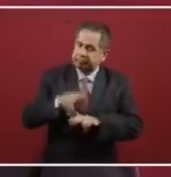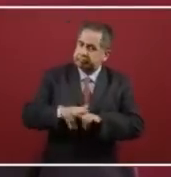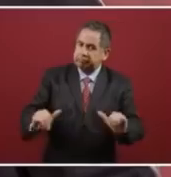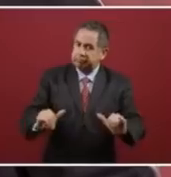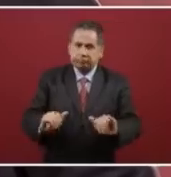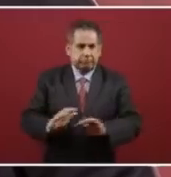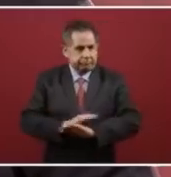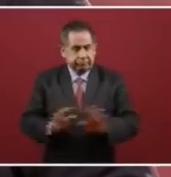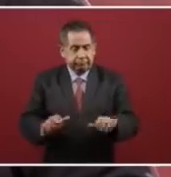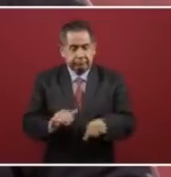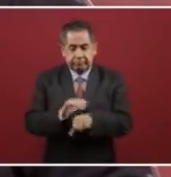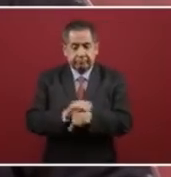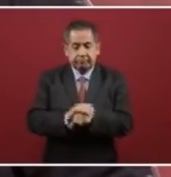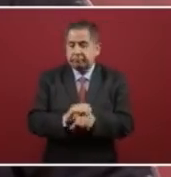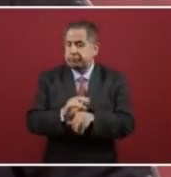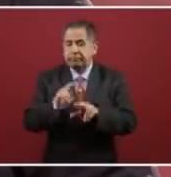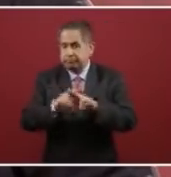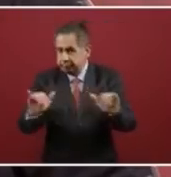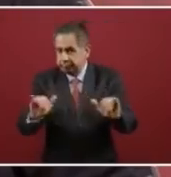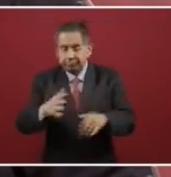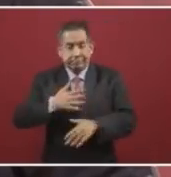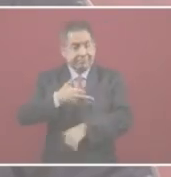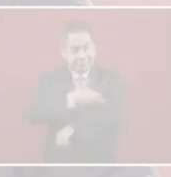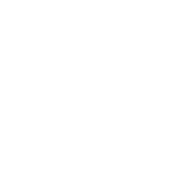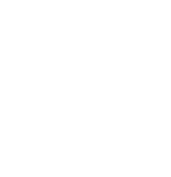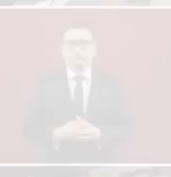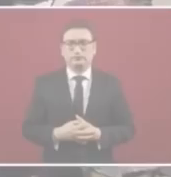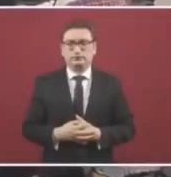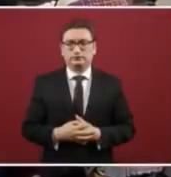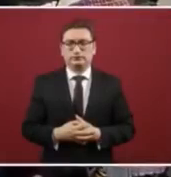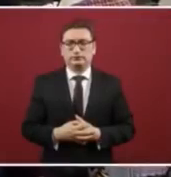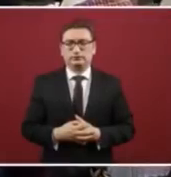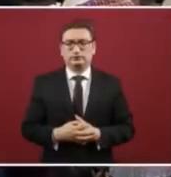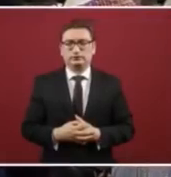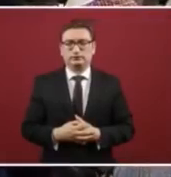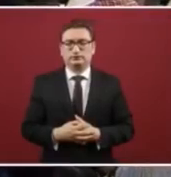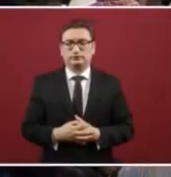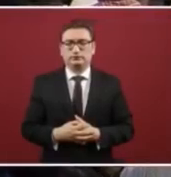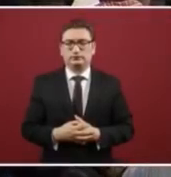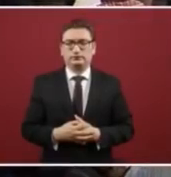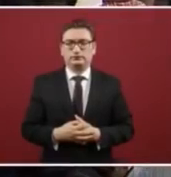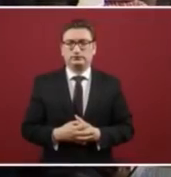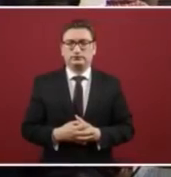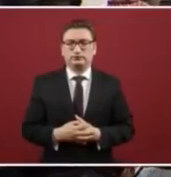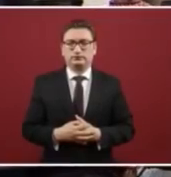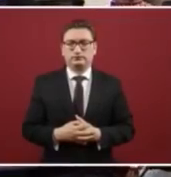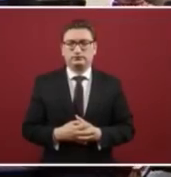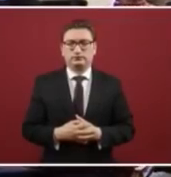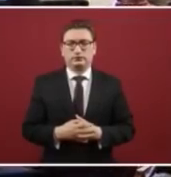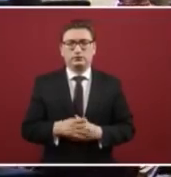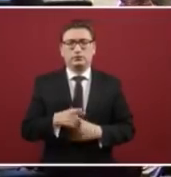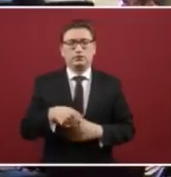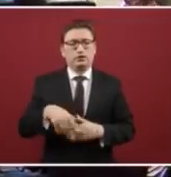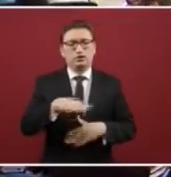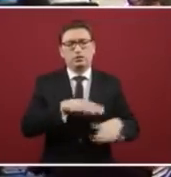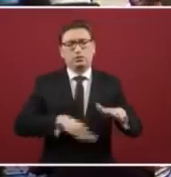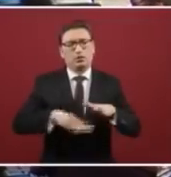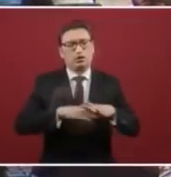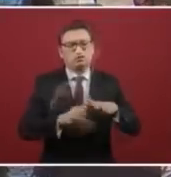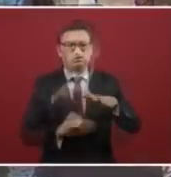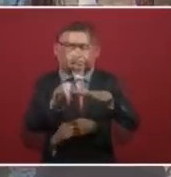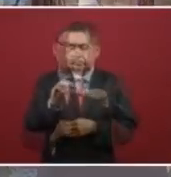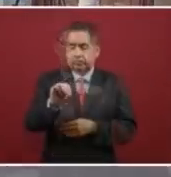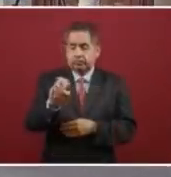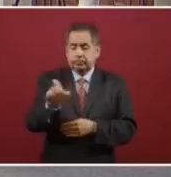amigos ni de mis familiares respecto a la reunión que tuvo la víspera con el senador napoleón gómez